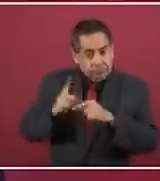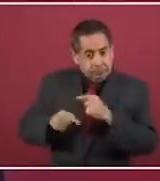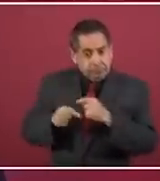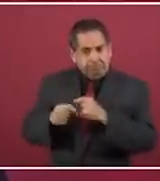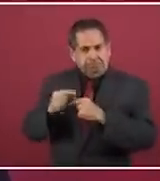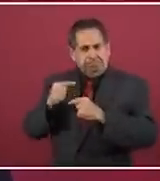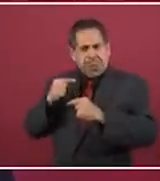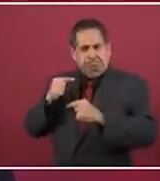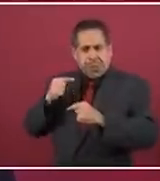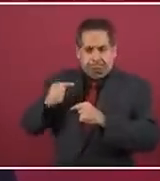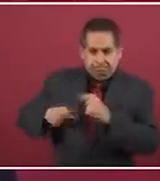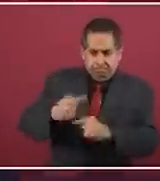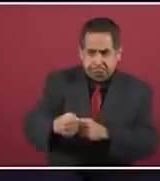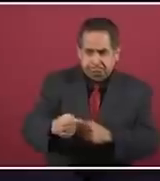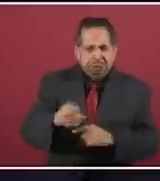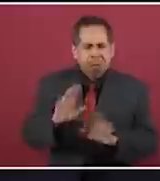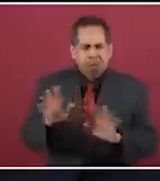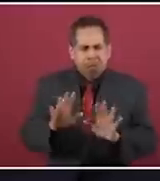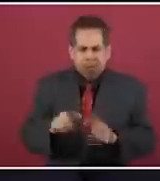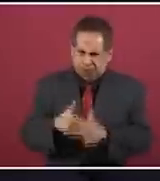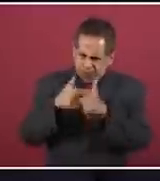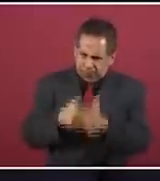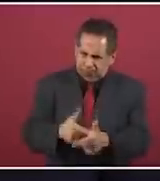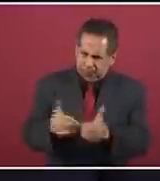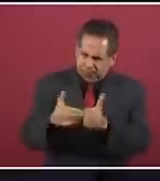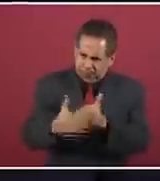lucha contra la corrupción.